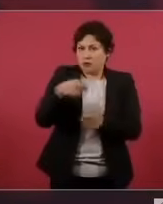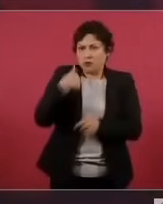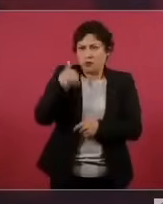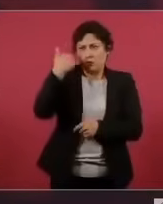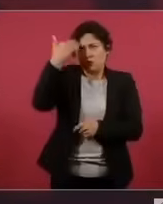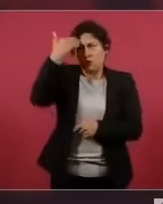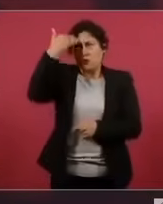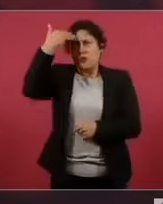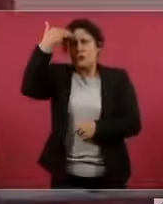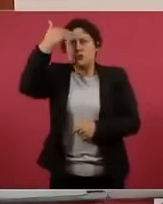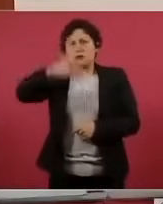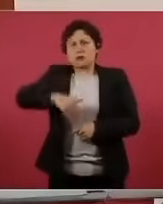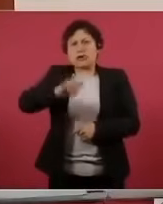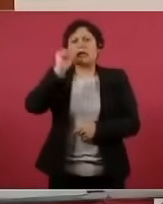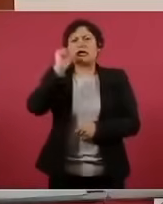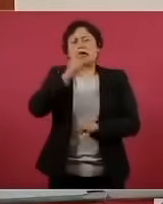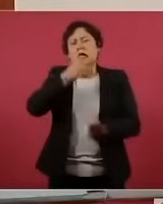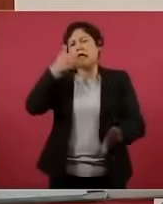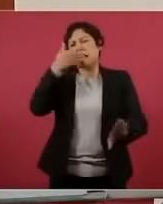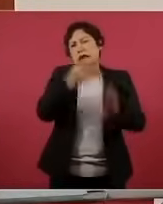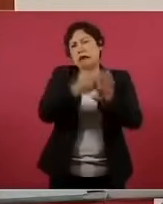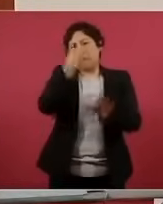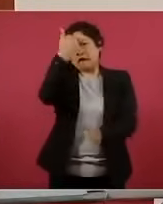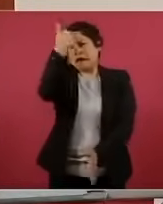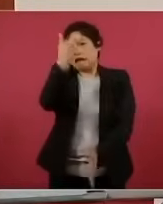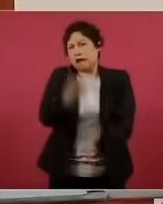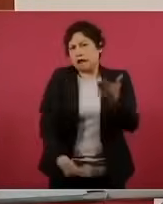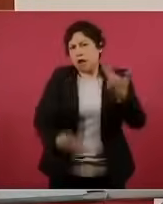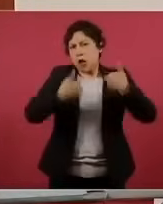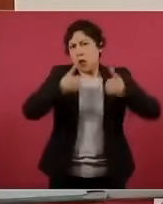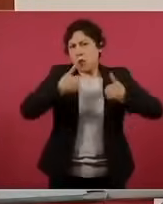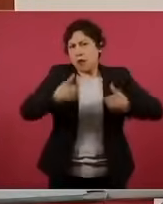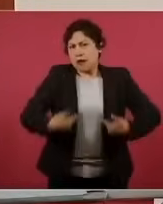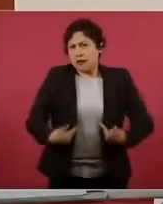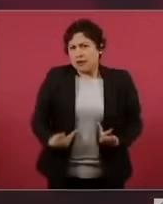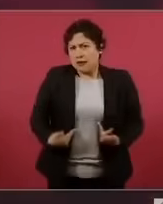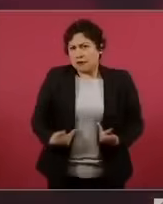de lesa humanidad, sí podría